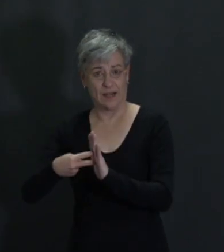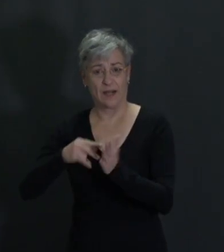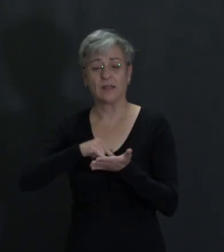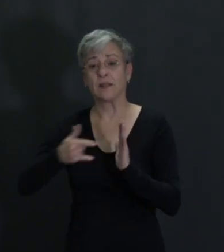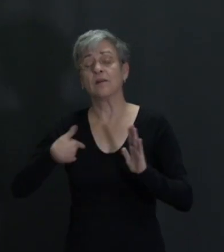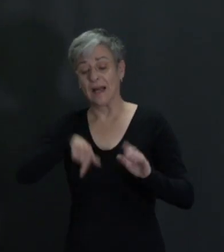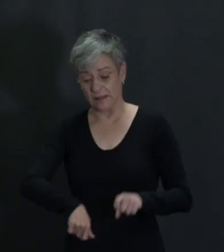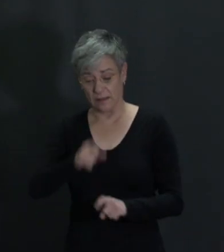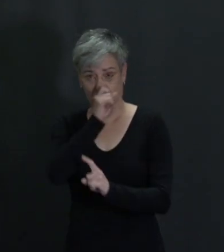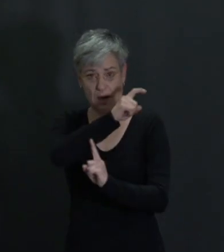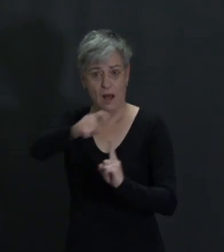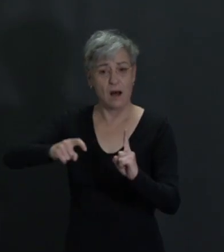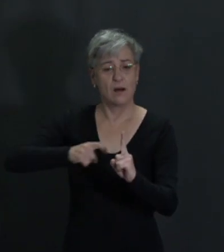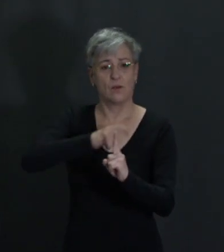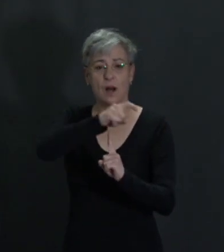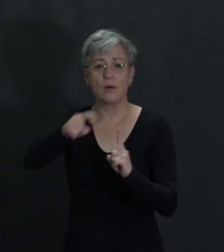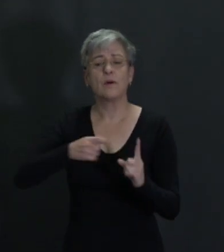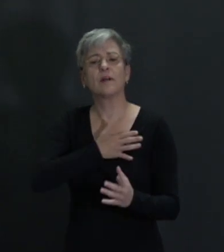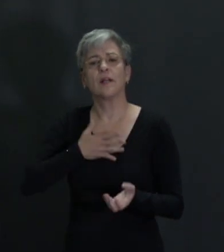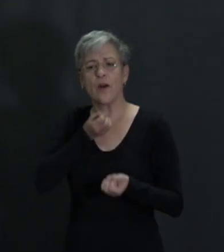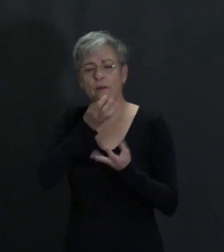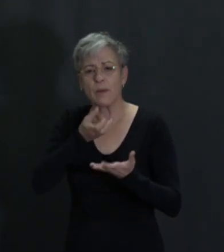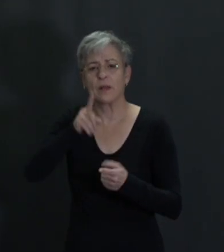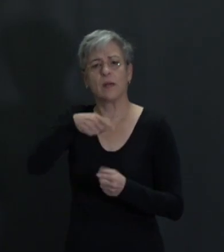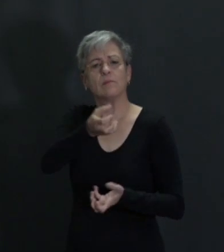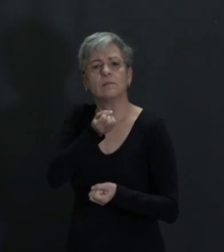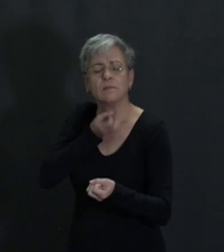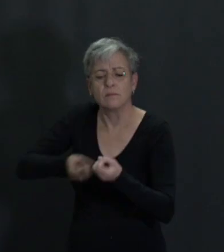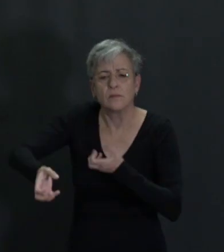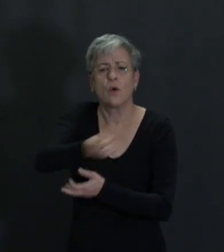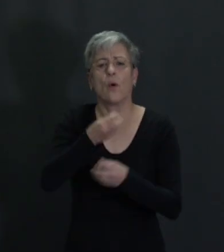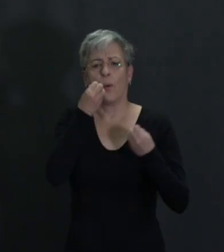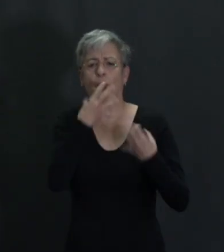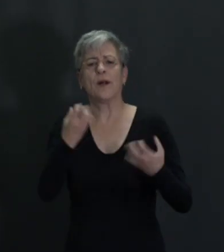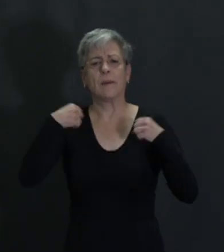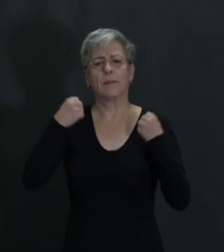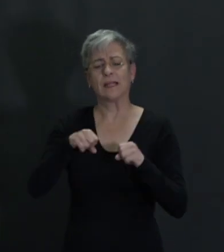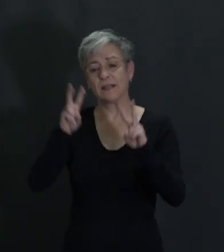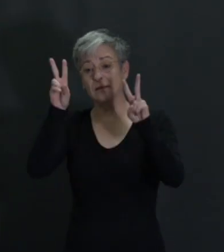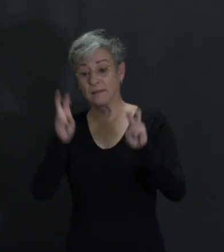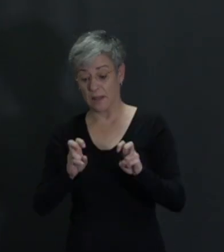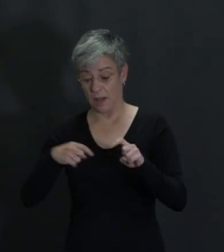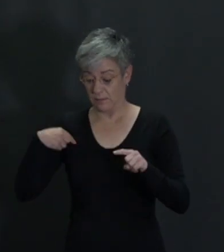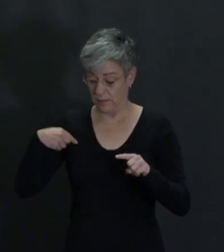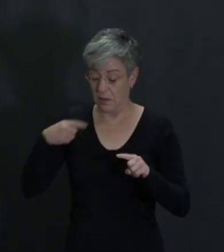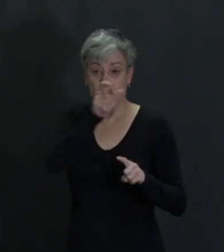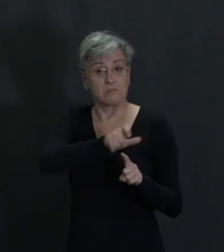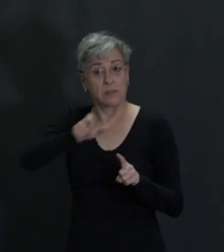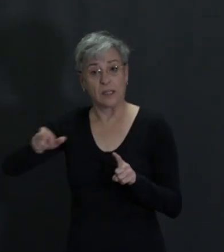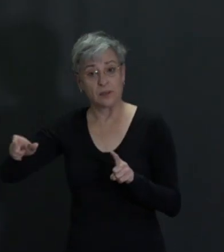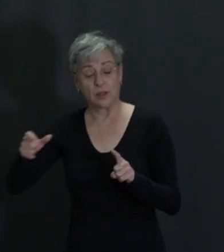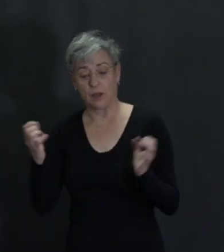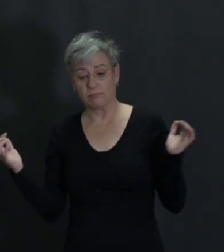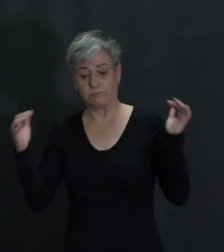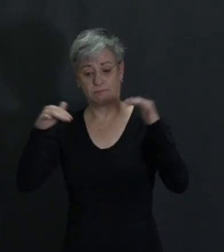evento anual, mediante el que queremos informar e intercambiar conocimiento y buenas prácticas con todas las personas que, por diversas razones,